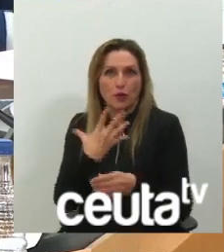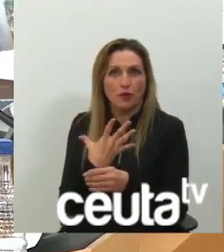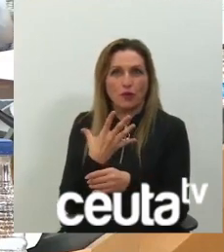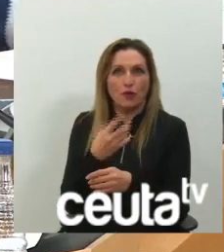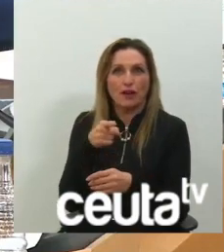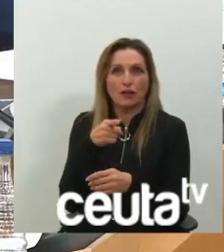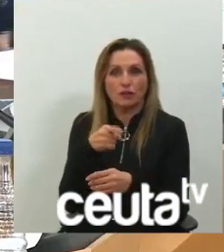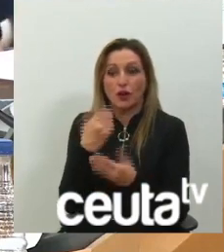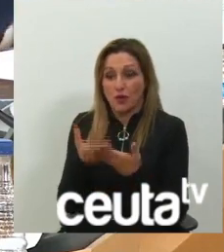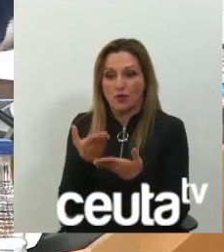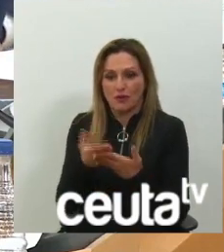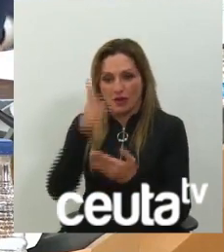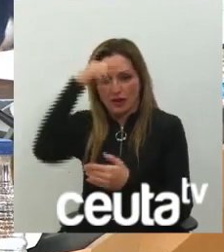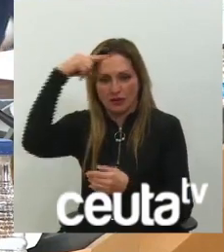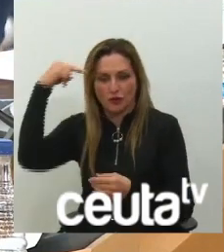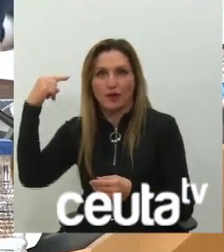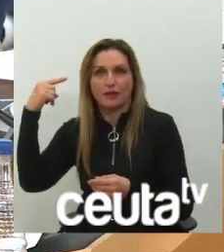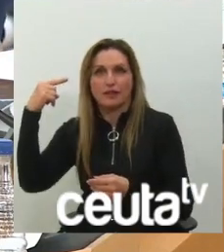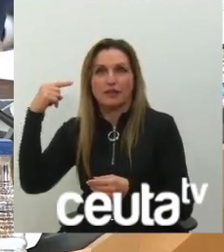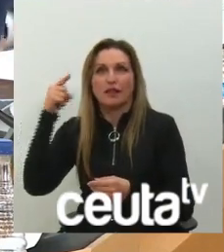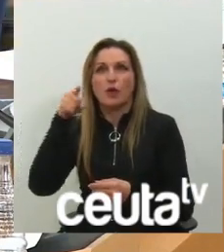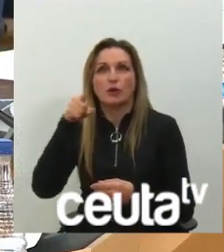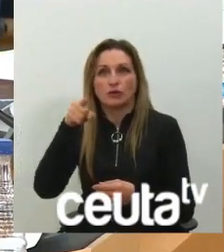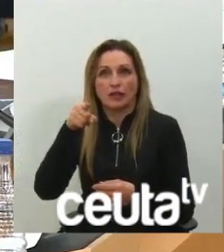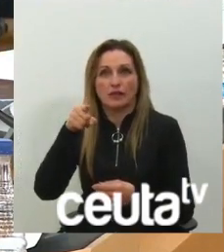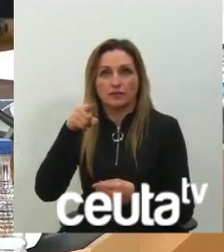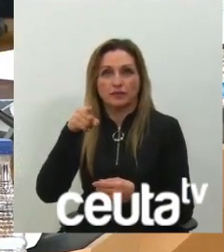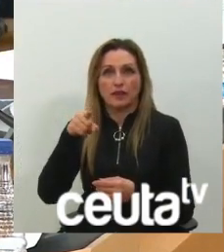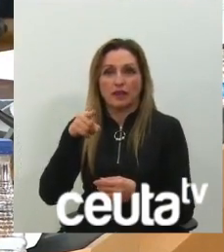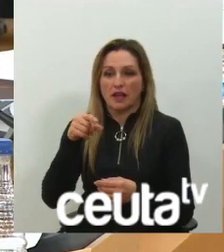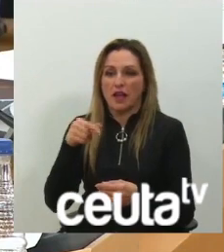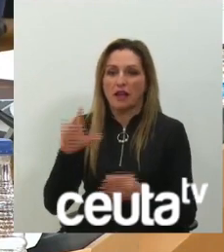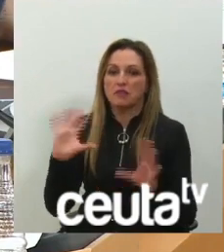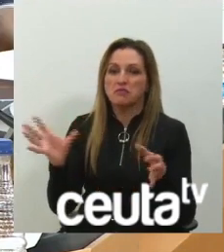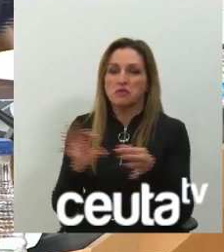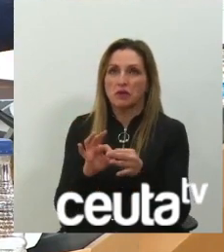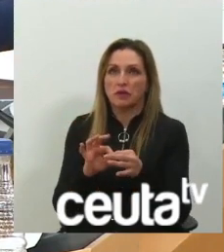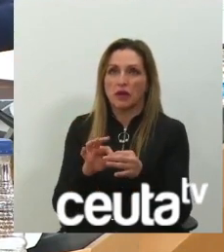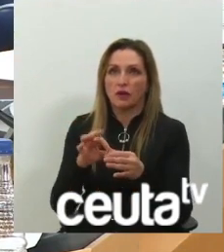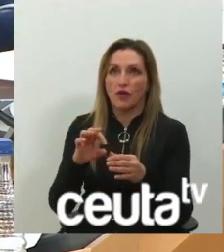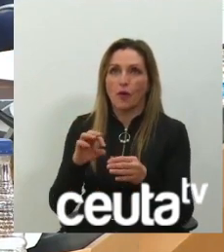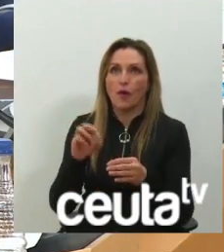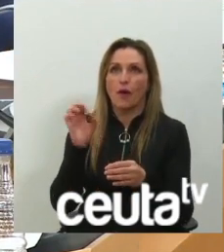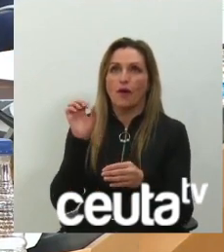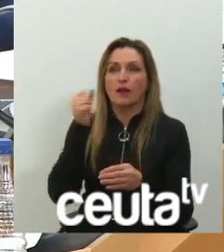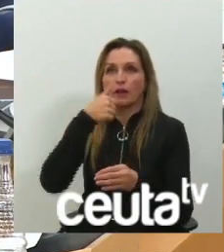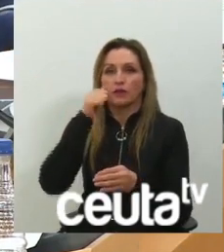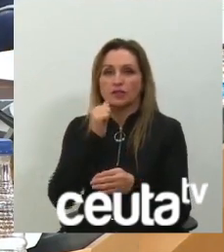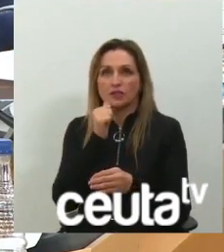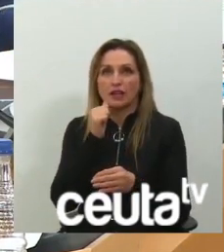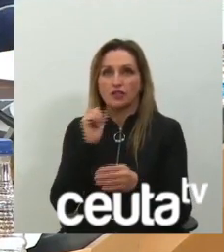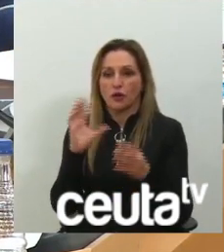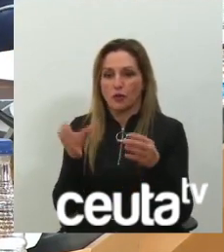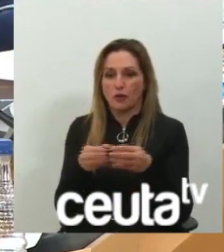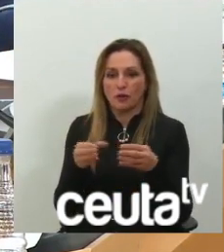no pero sí para que lo pida usted señor no tome esta propuesta para que lo pida usted que se lleva también con pedro sánchez y con los ministros socialistas y el